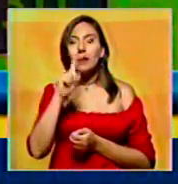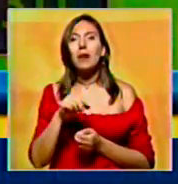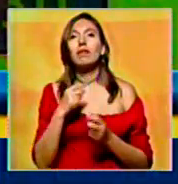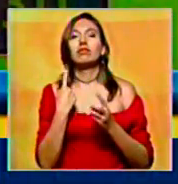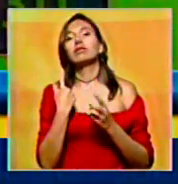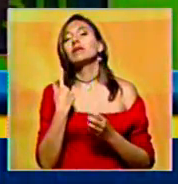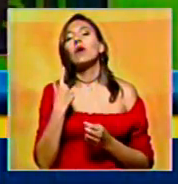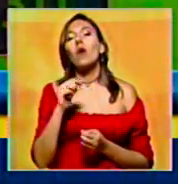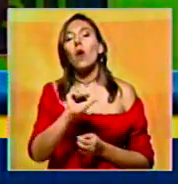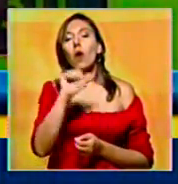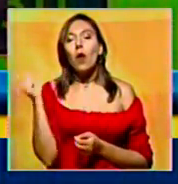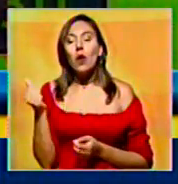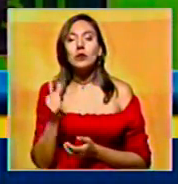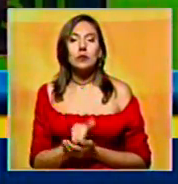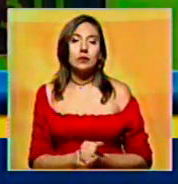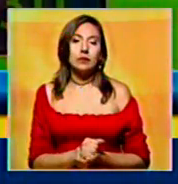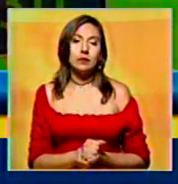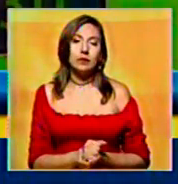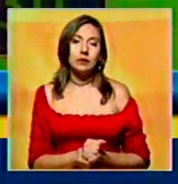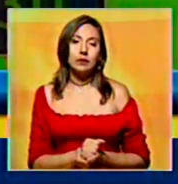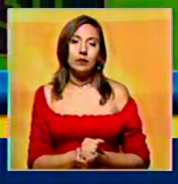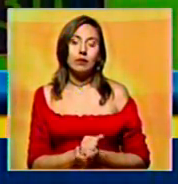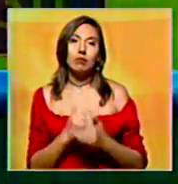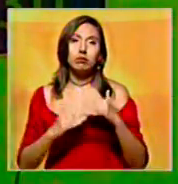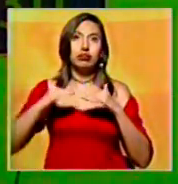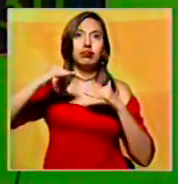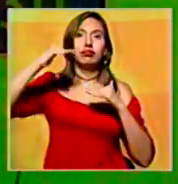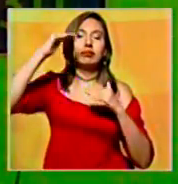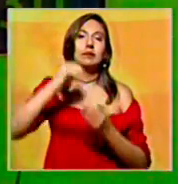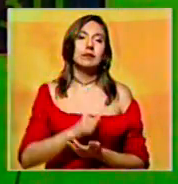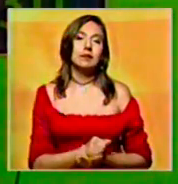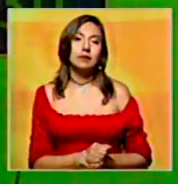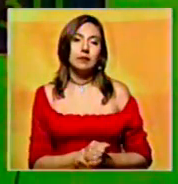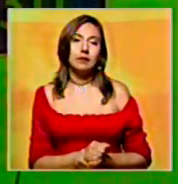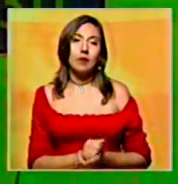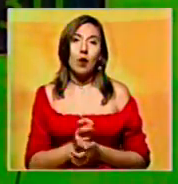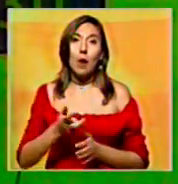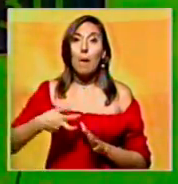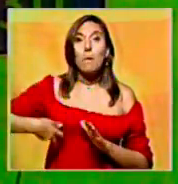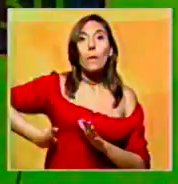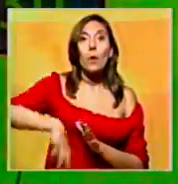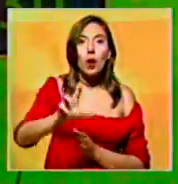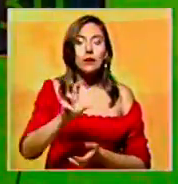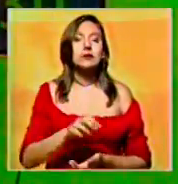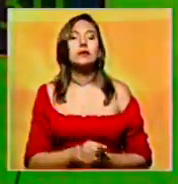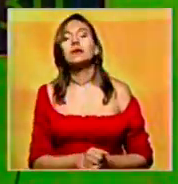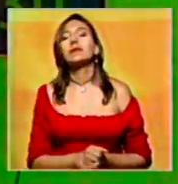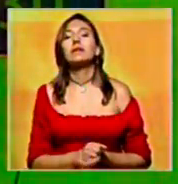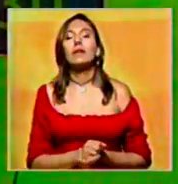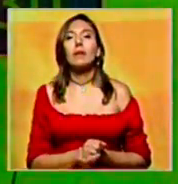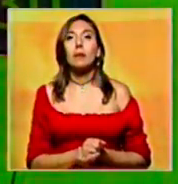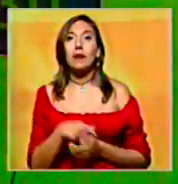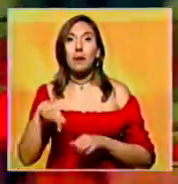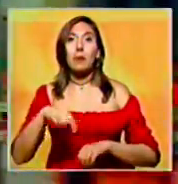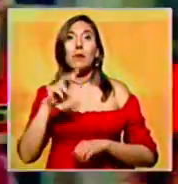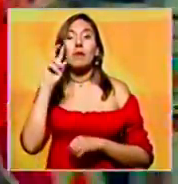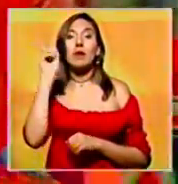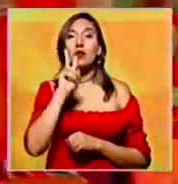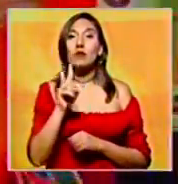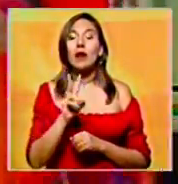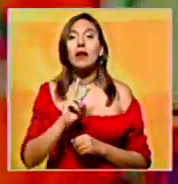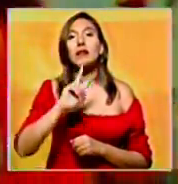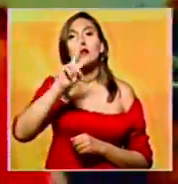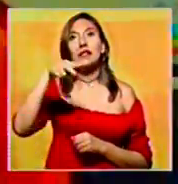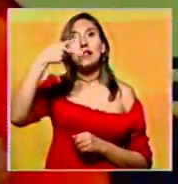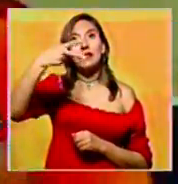tanto, Luis Robaini y Joan González subieron a lo más alto del podio en el boliche. Así las cosas, Venezuela amaneció en el segundo lugar